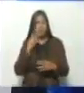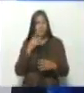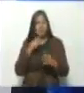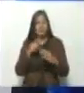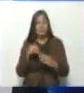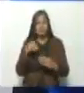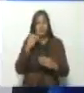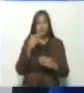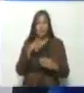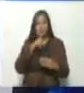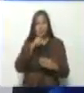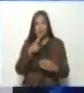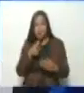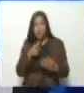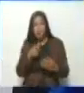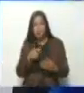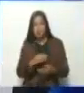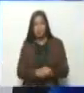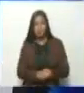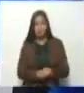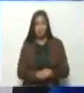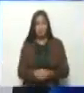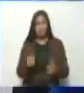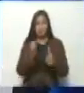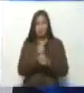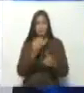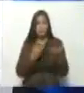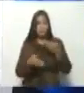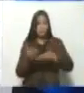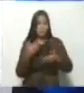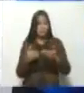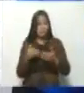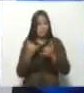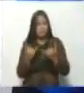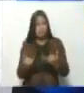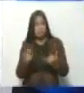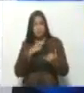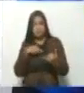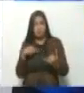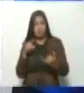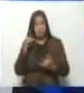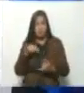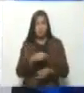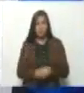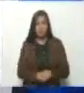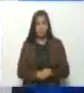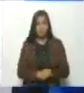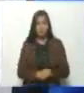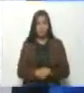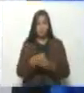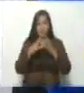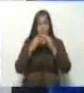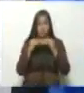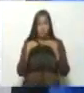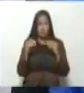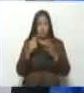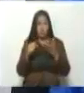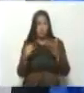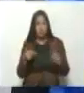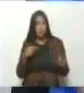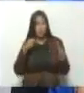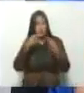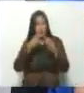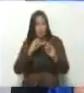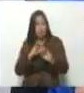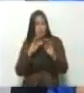se dañe. Ese es para optimizar el servicio. Optimizar el servicio y tener todos los escenarios. Si en una ruta